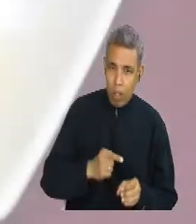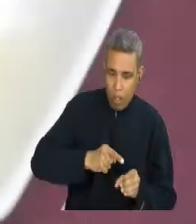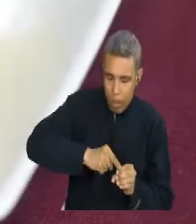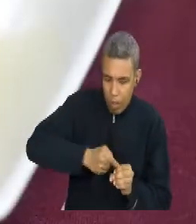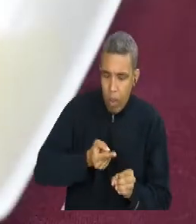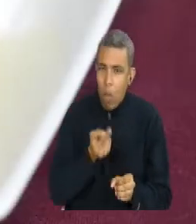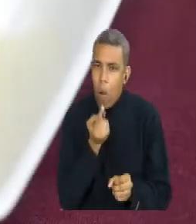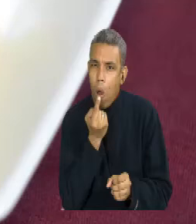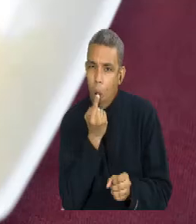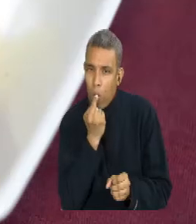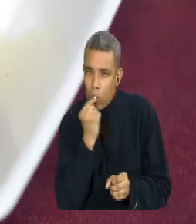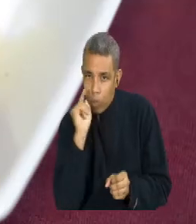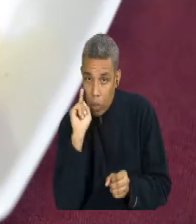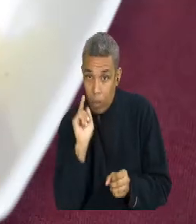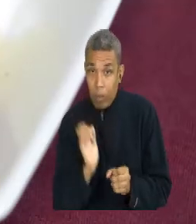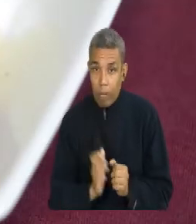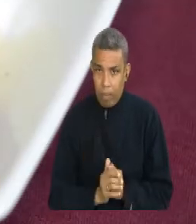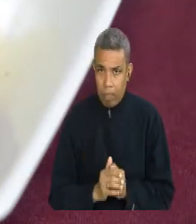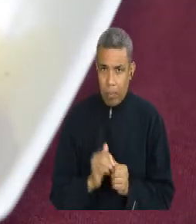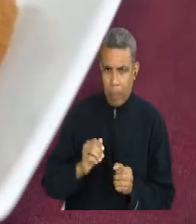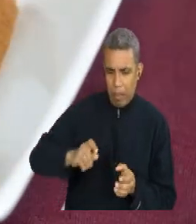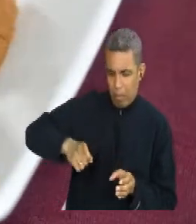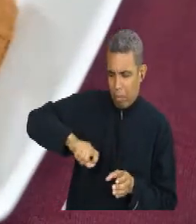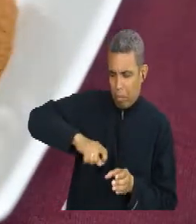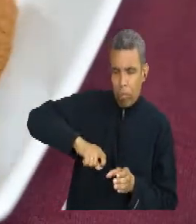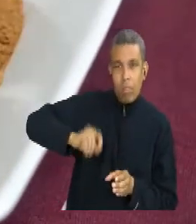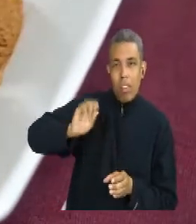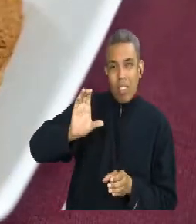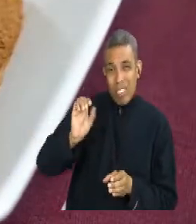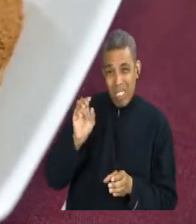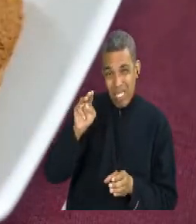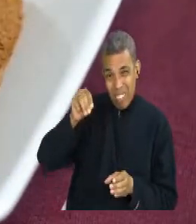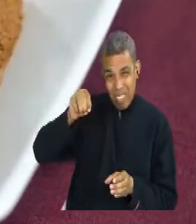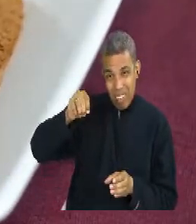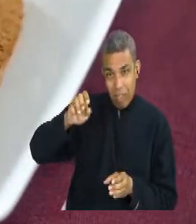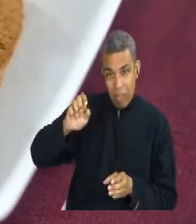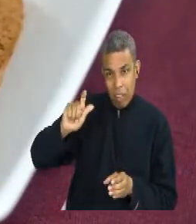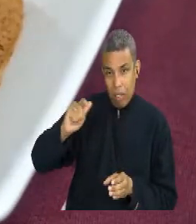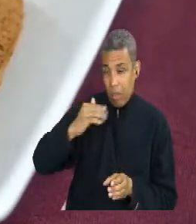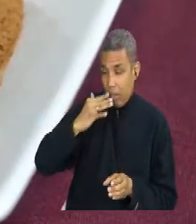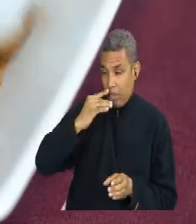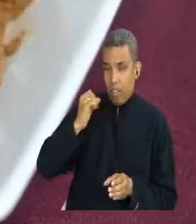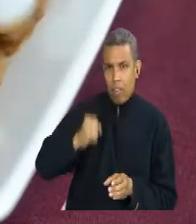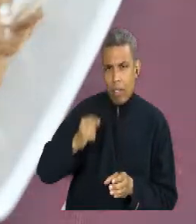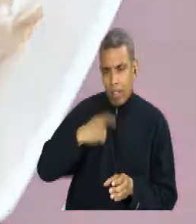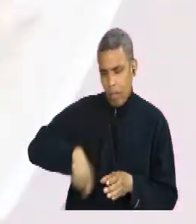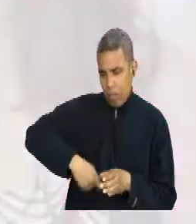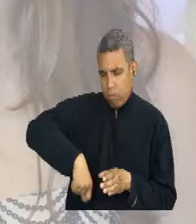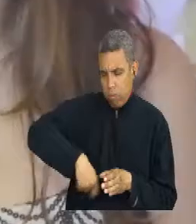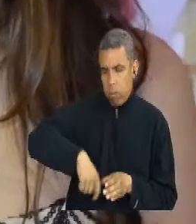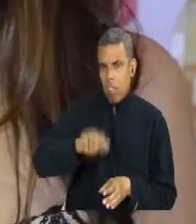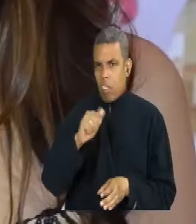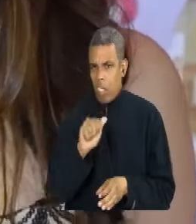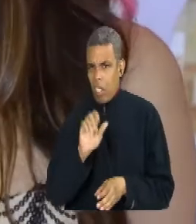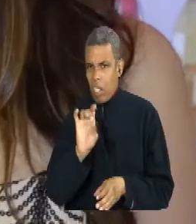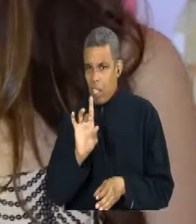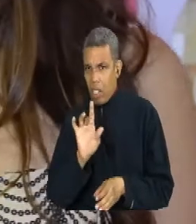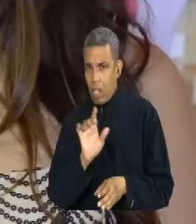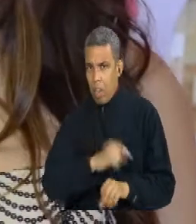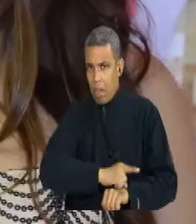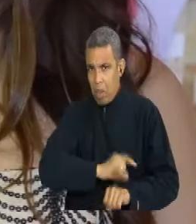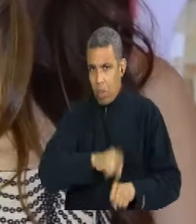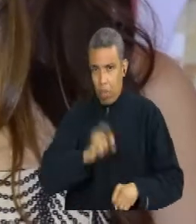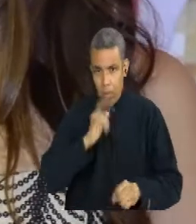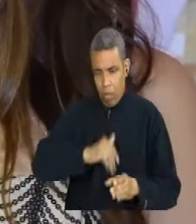cucharada de canela. Lo mezclas, te la pones y la dejas entre 10 y 15 minutos. Espero que les haya